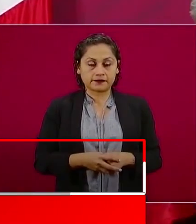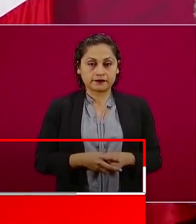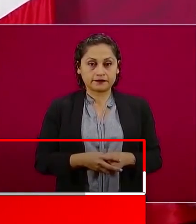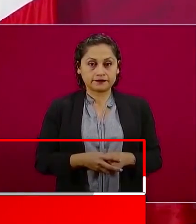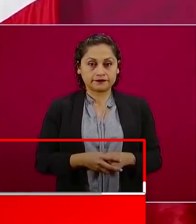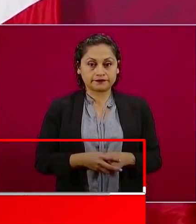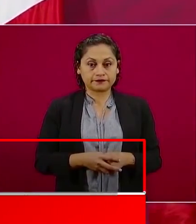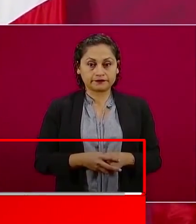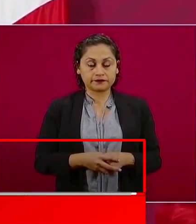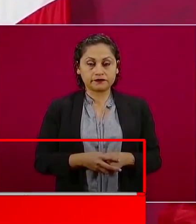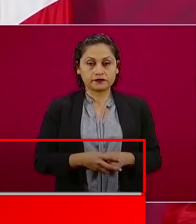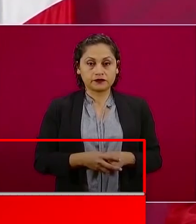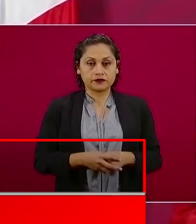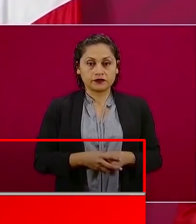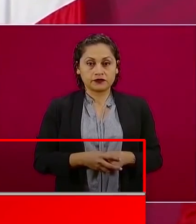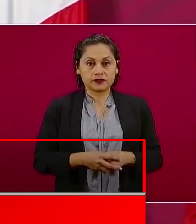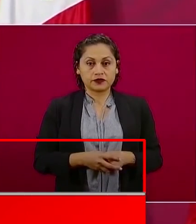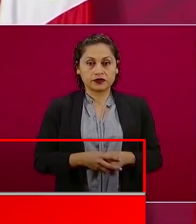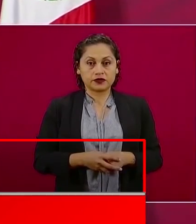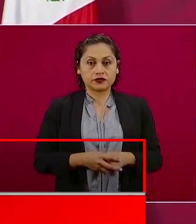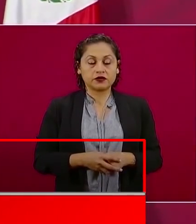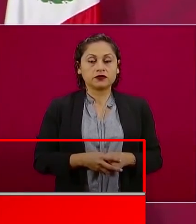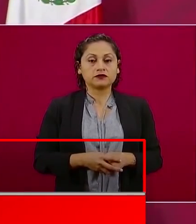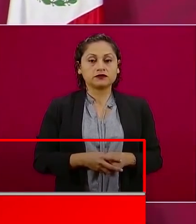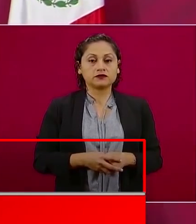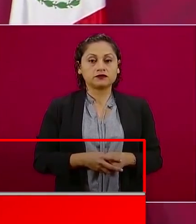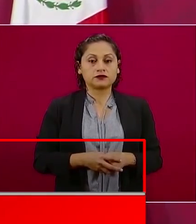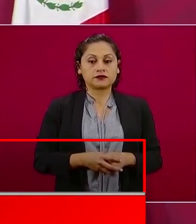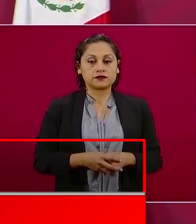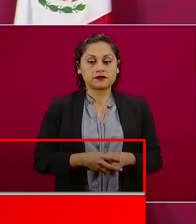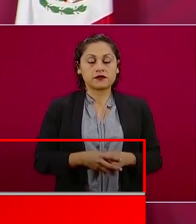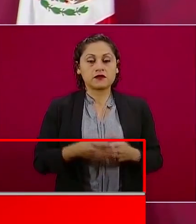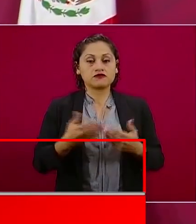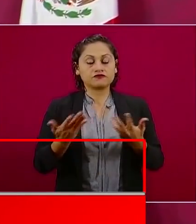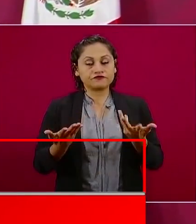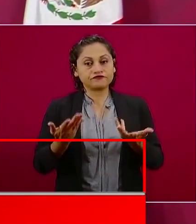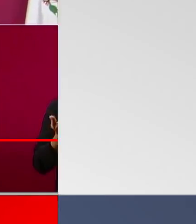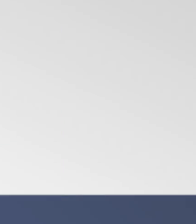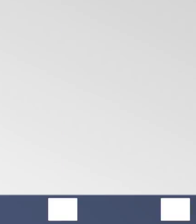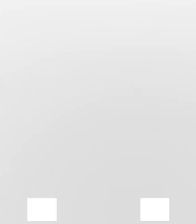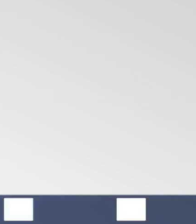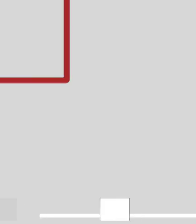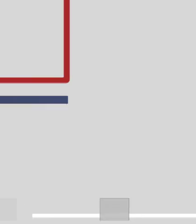de pesos. Ahora usted ya está bien informado para empezar el día con Meganoticias Zacatecas.